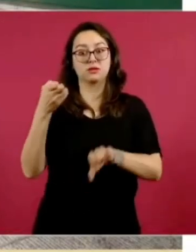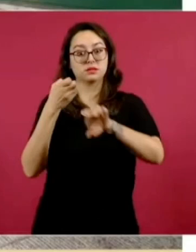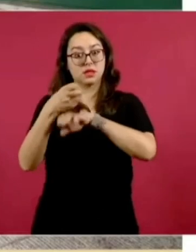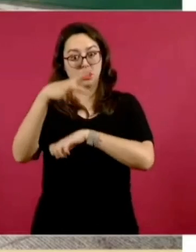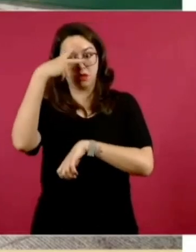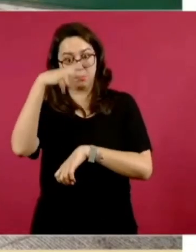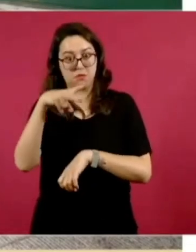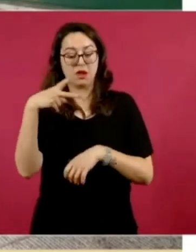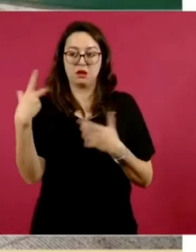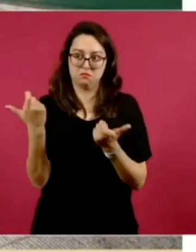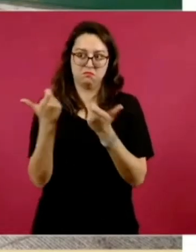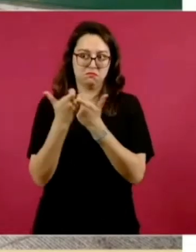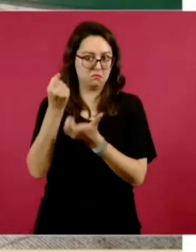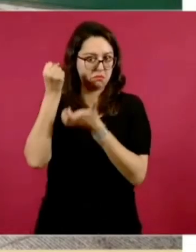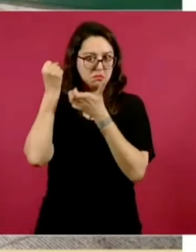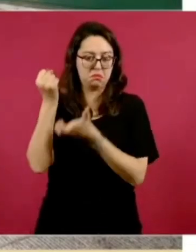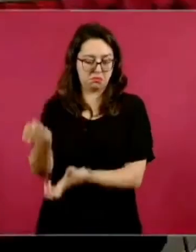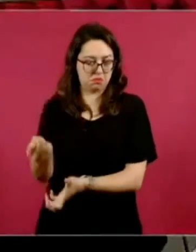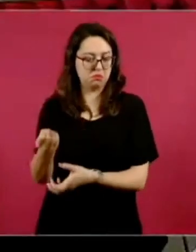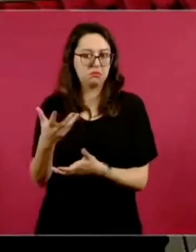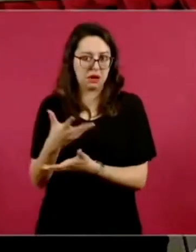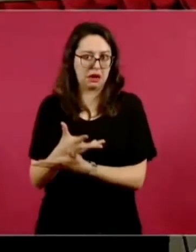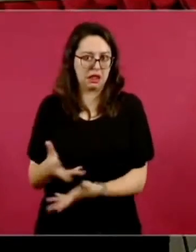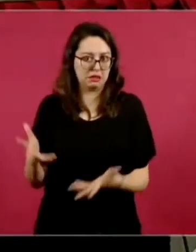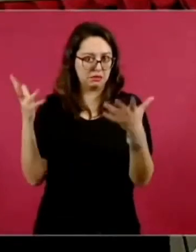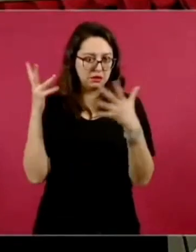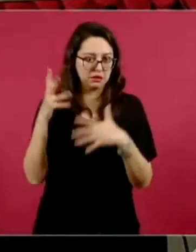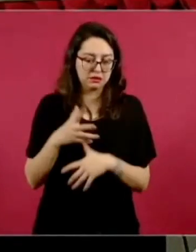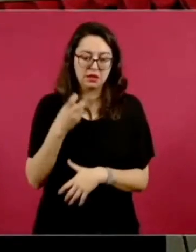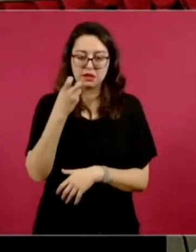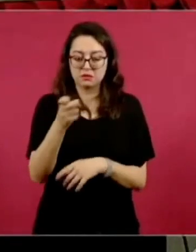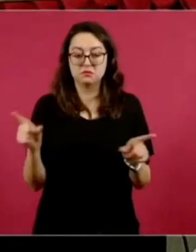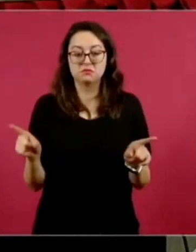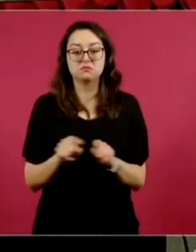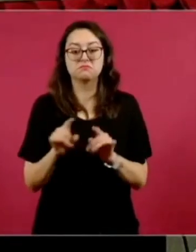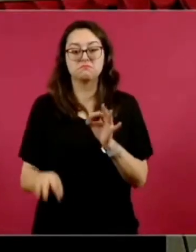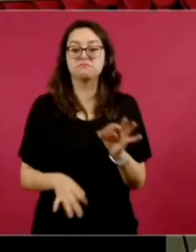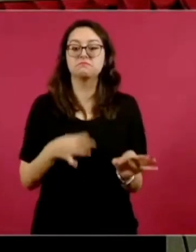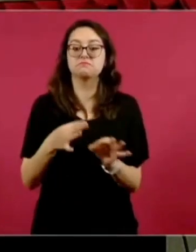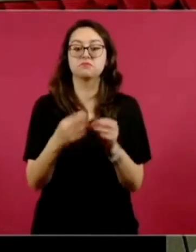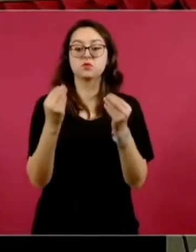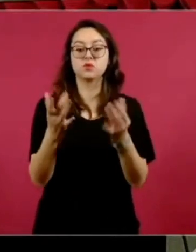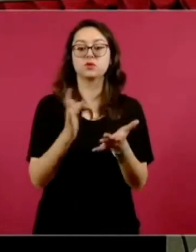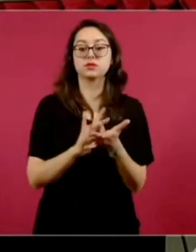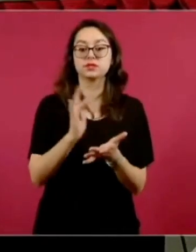en la inversión de primer nivel de atención. Será cuanto por mi parte, presidente. Muchas gracias.